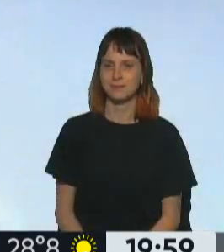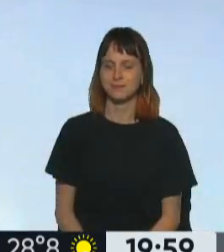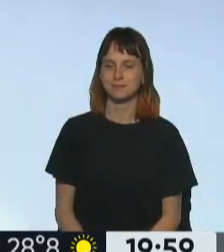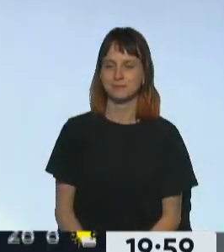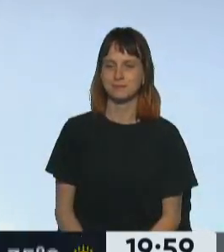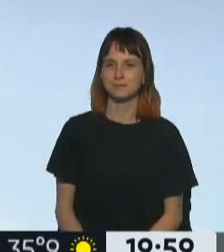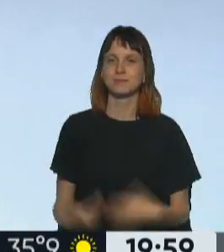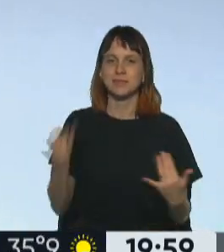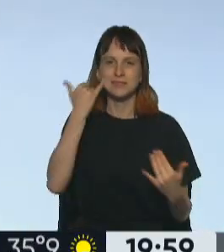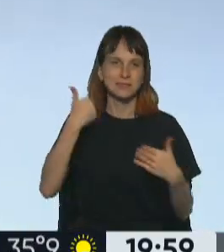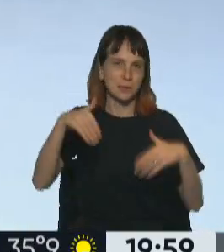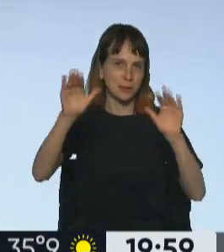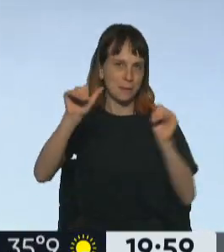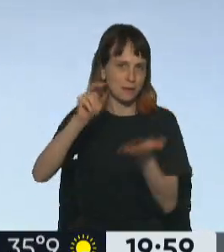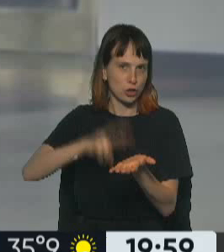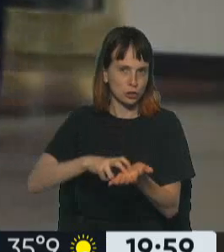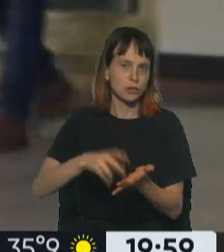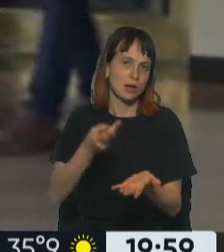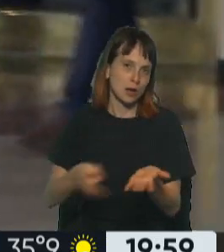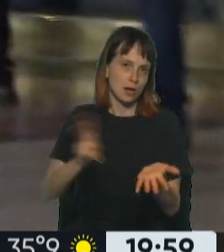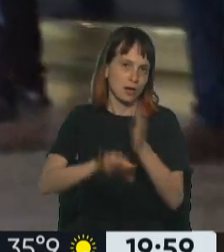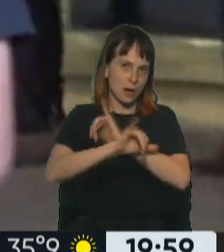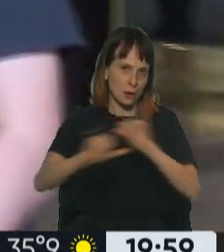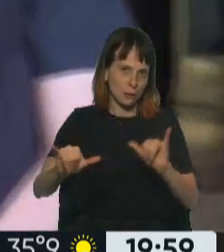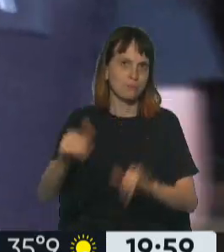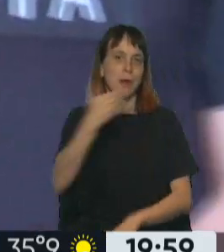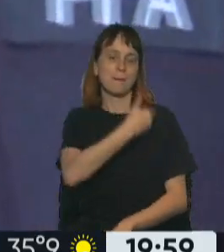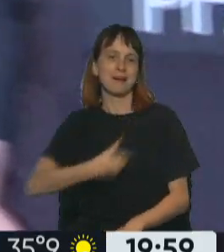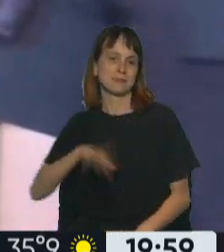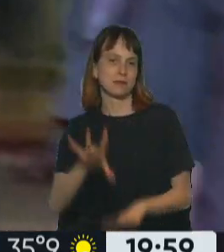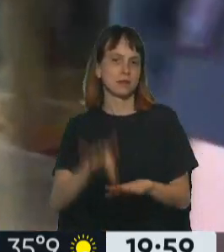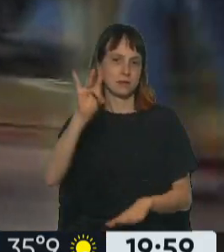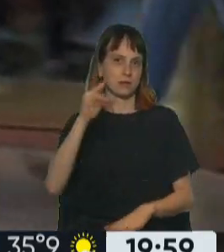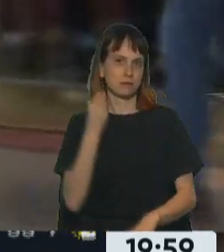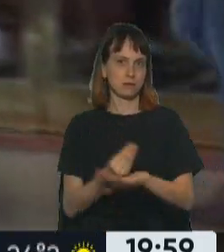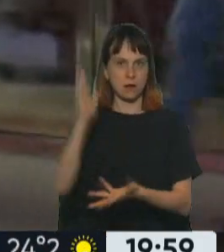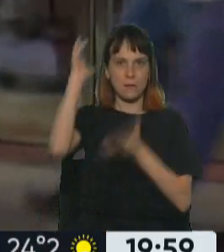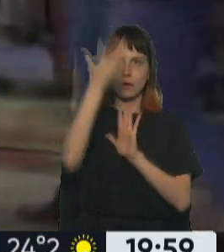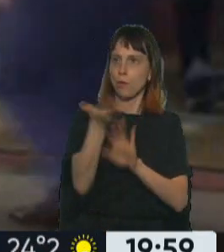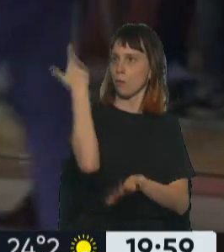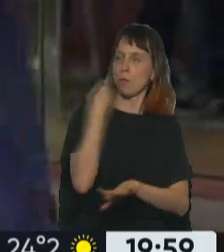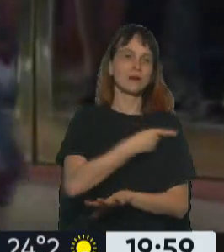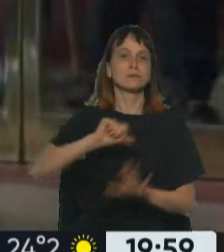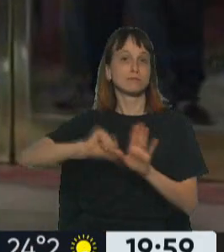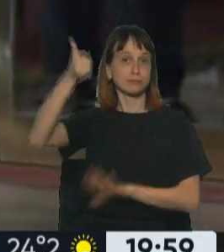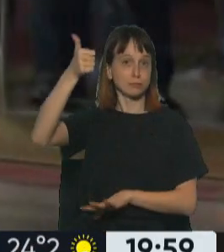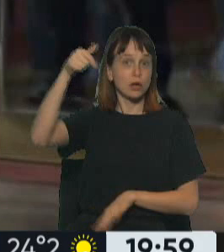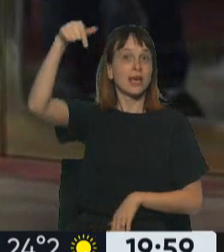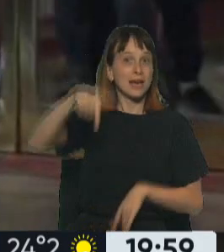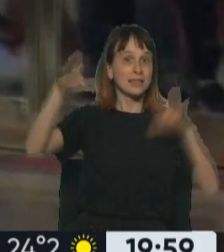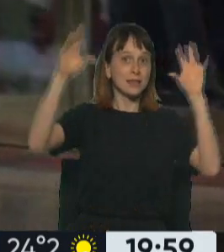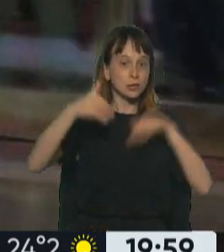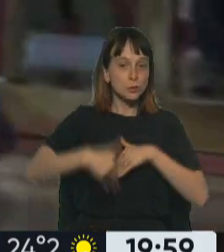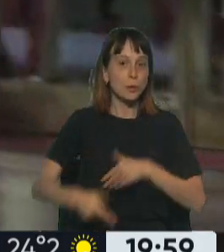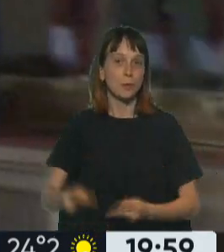Y en la despedida del noticiero les reiteramos que el presidente electo Javier Milei, una semana después de haber ganado las elecciones, esta noche va a comenzar un